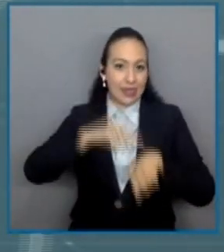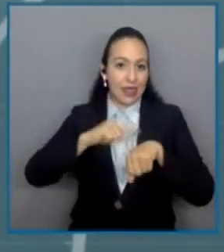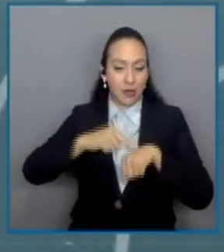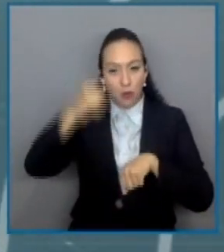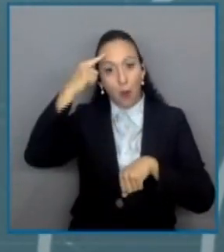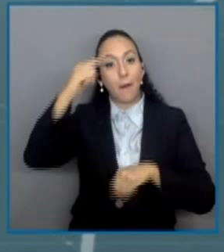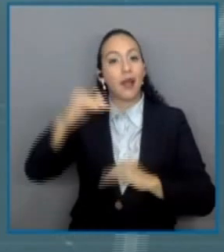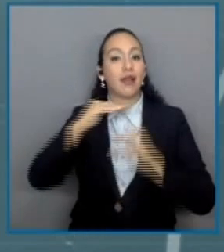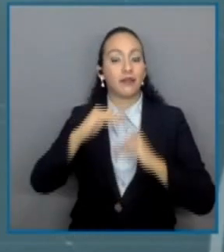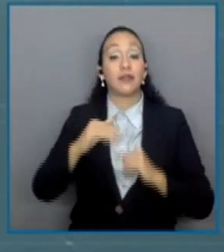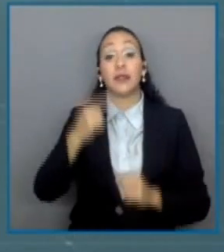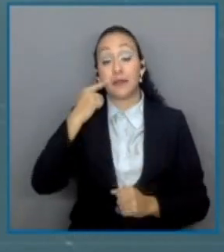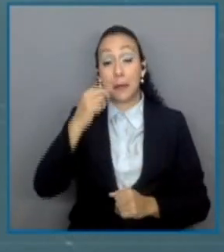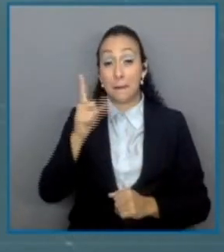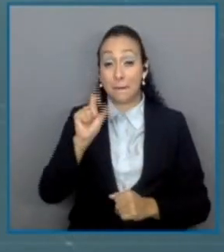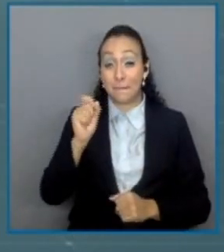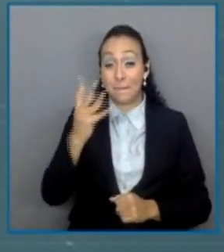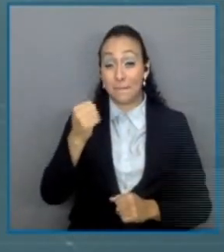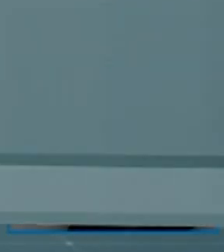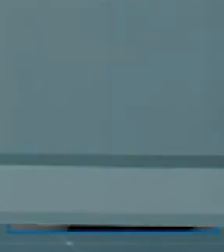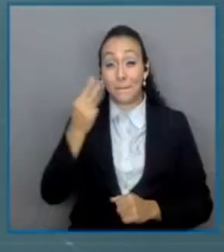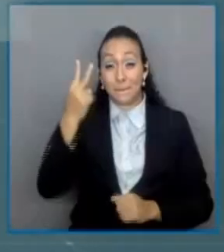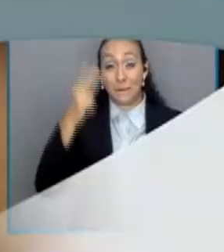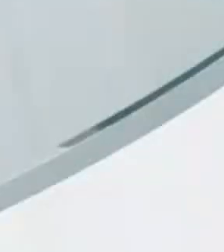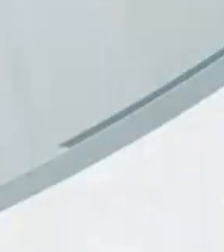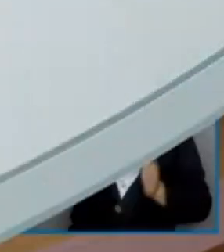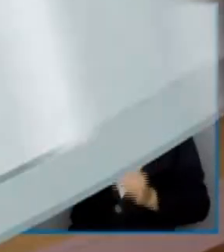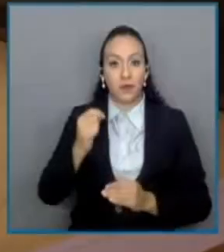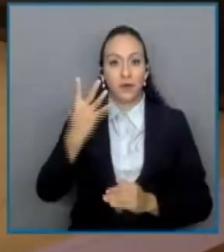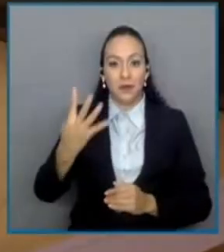29 de mayo de 2024.